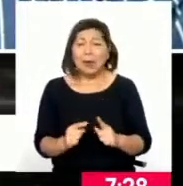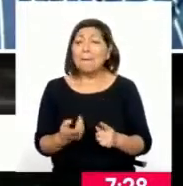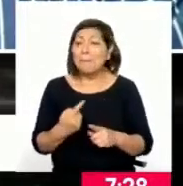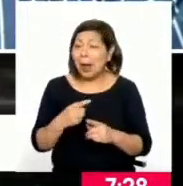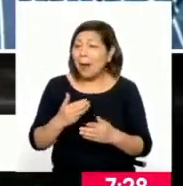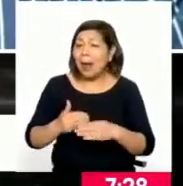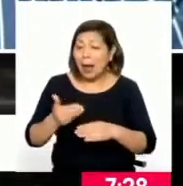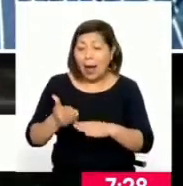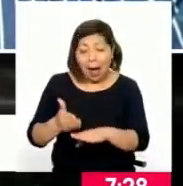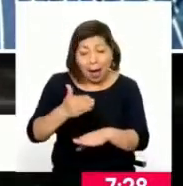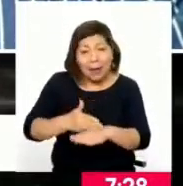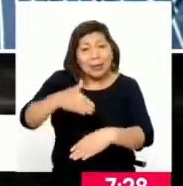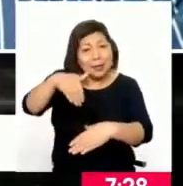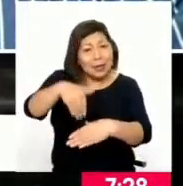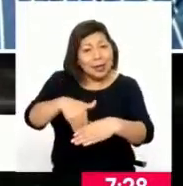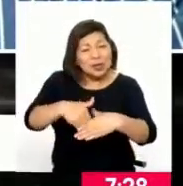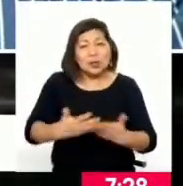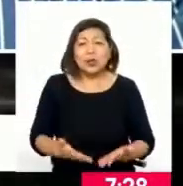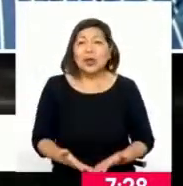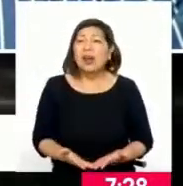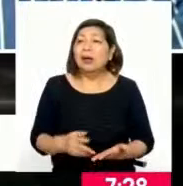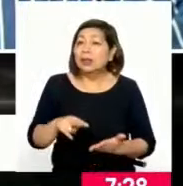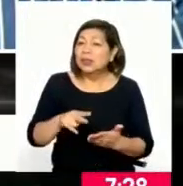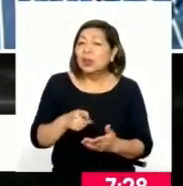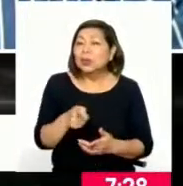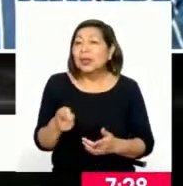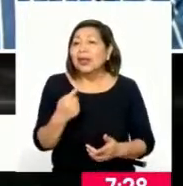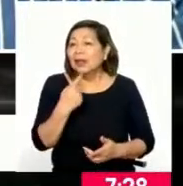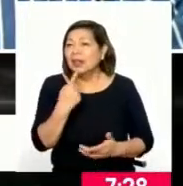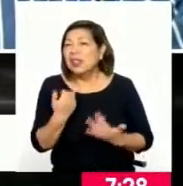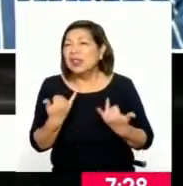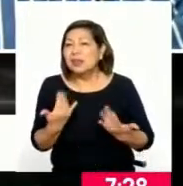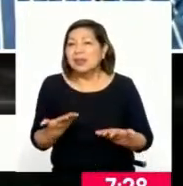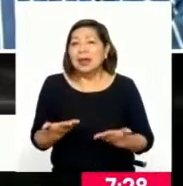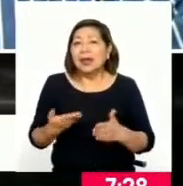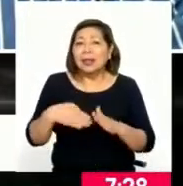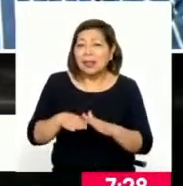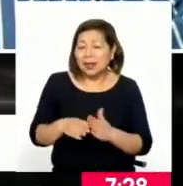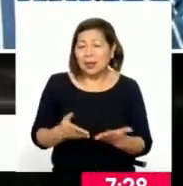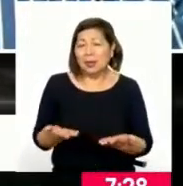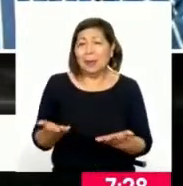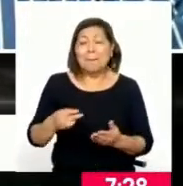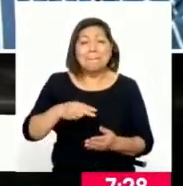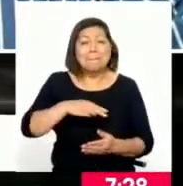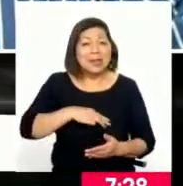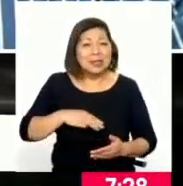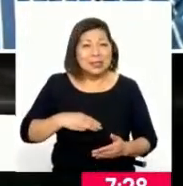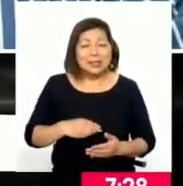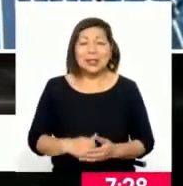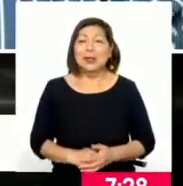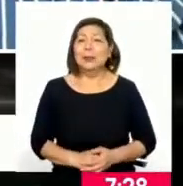de hacer un adelanto de elecciones. ¿Qué lecturas hacen ustedes en el interior, pues, del gabinete ministerial?